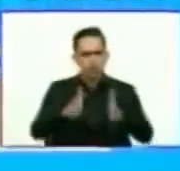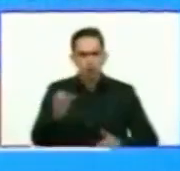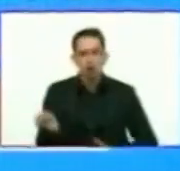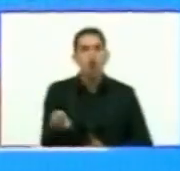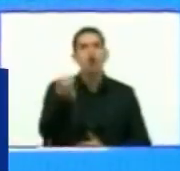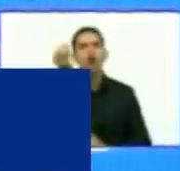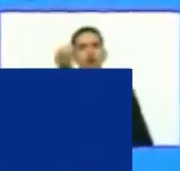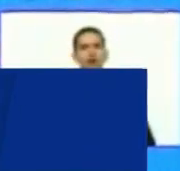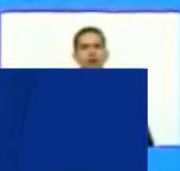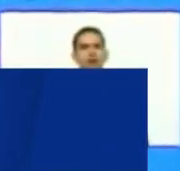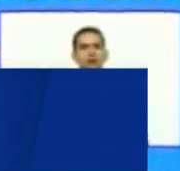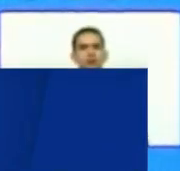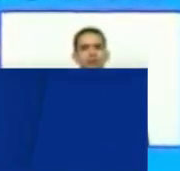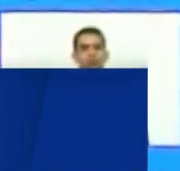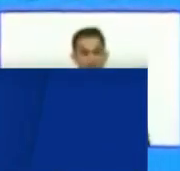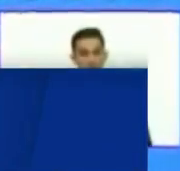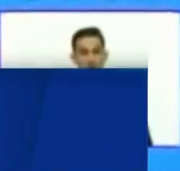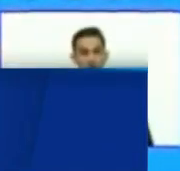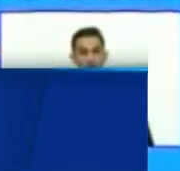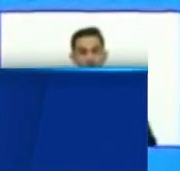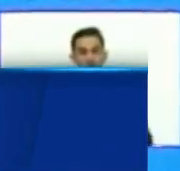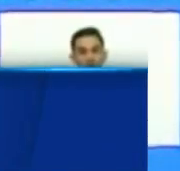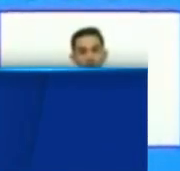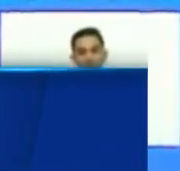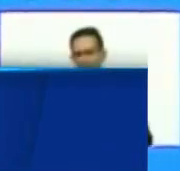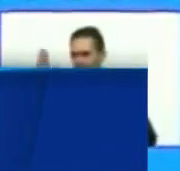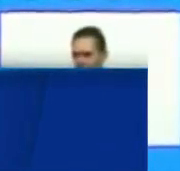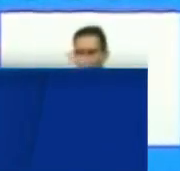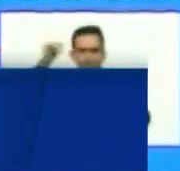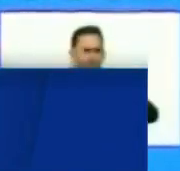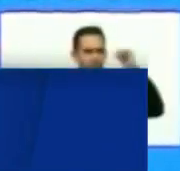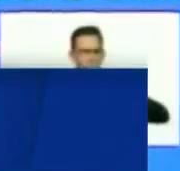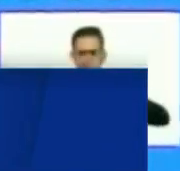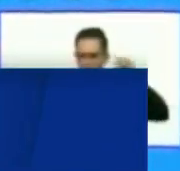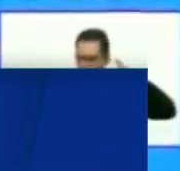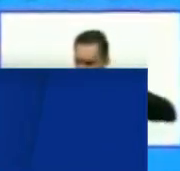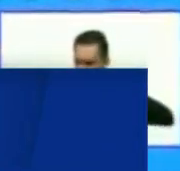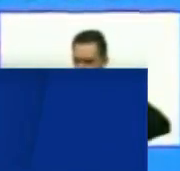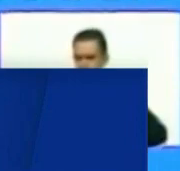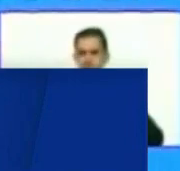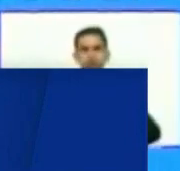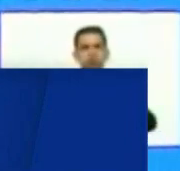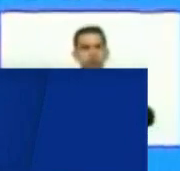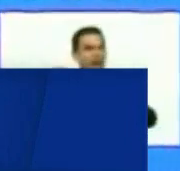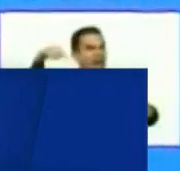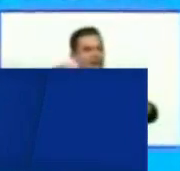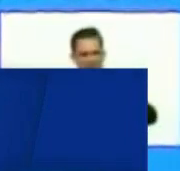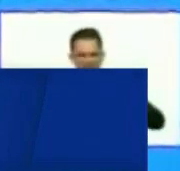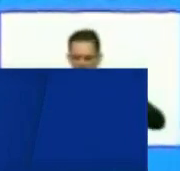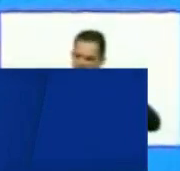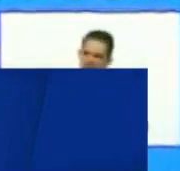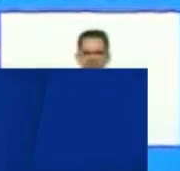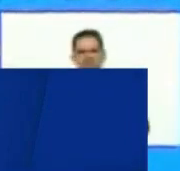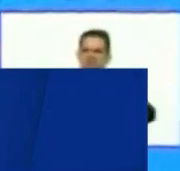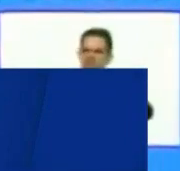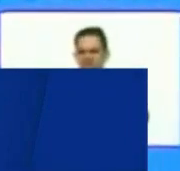Estamos construyendo carreteras que estaban gran parte de ellas